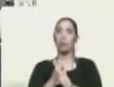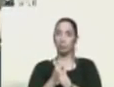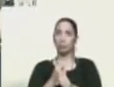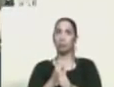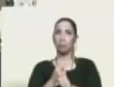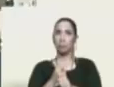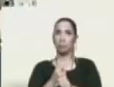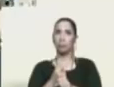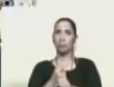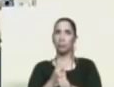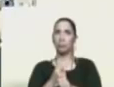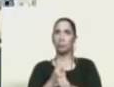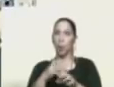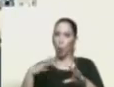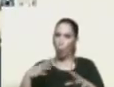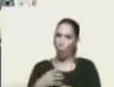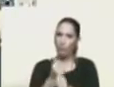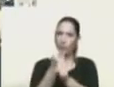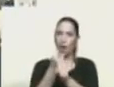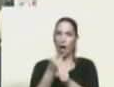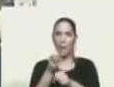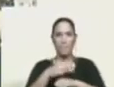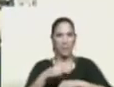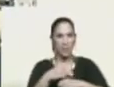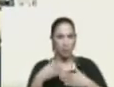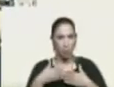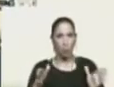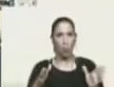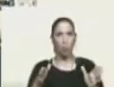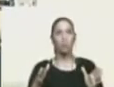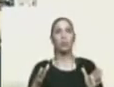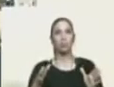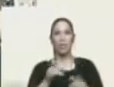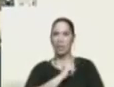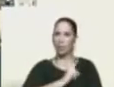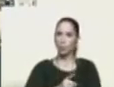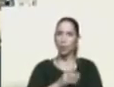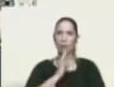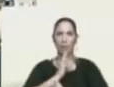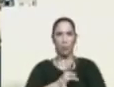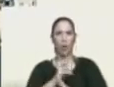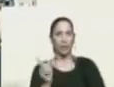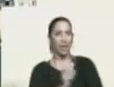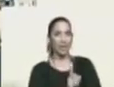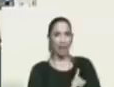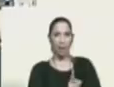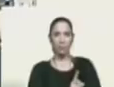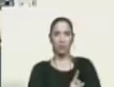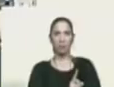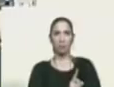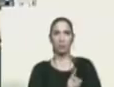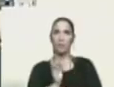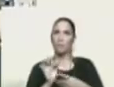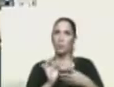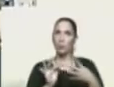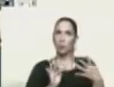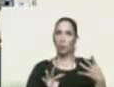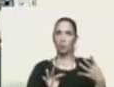institución, la confiabilidad de denunciar y saber que va a tener una respuesta inmediata en función de